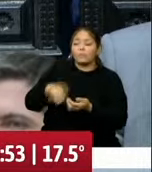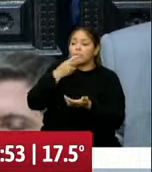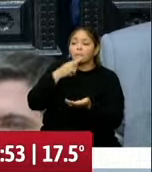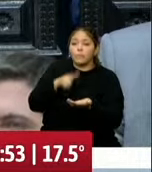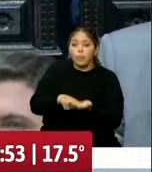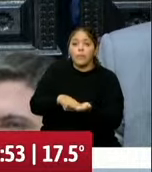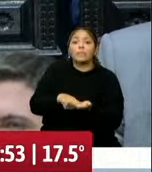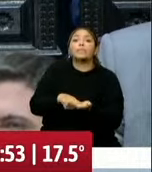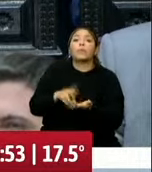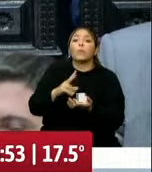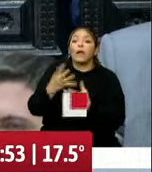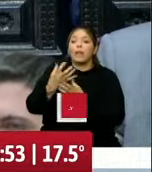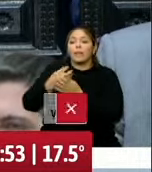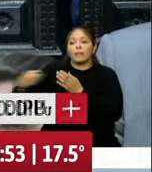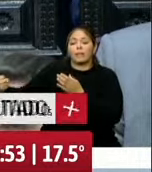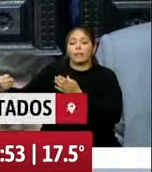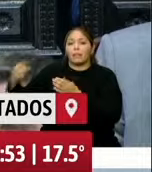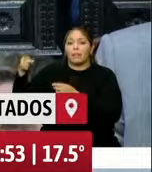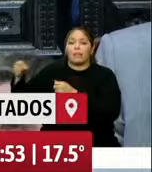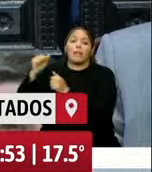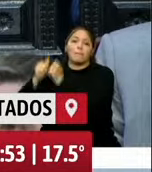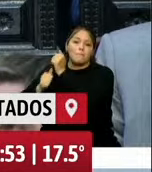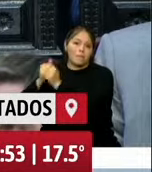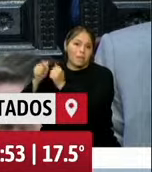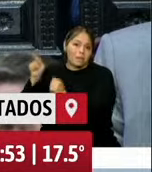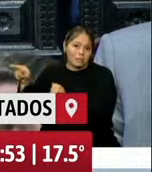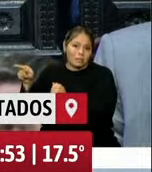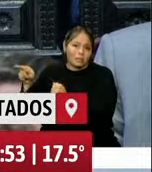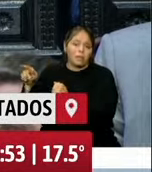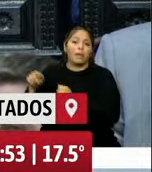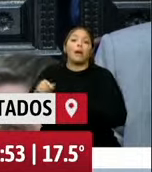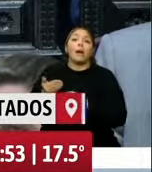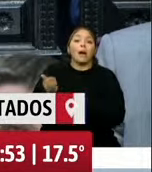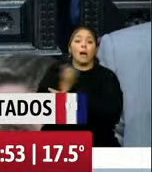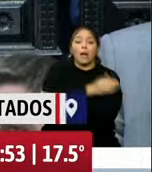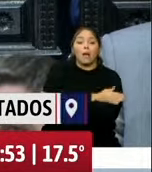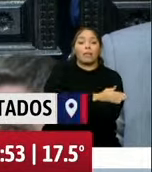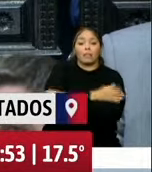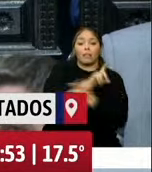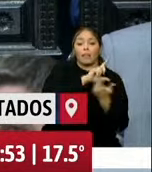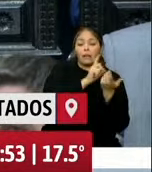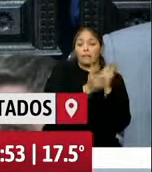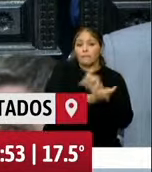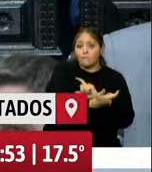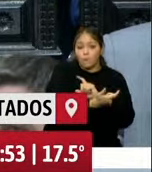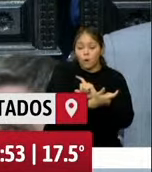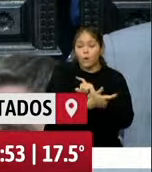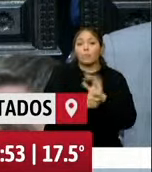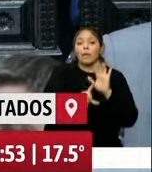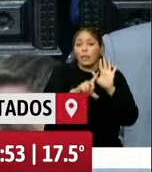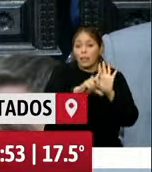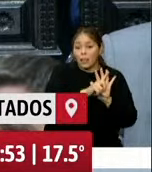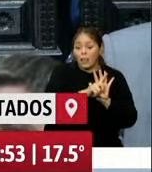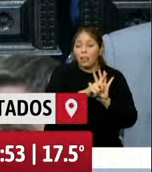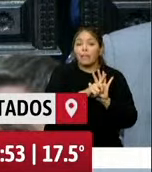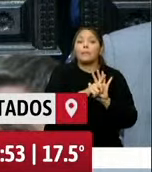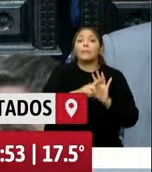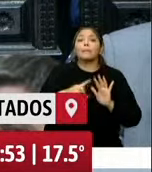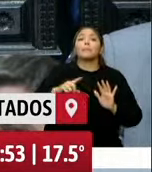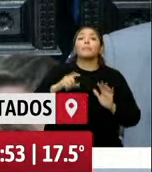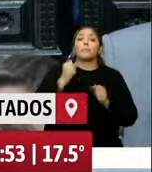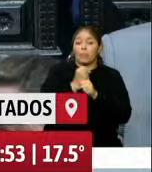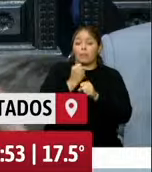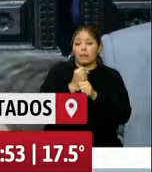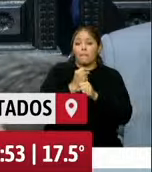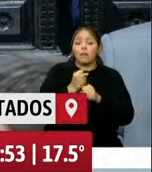también hasta los primeros 5 meses el gobierno no puede hacer lo que prometió en relación a lo fiscal